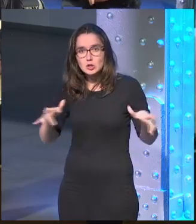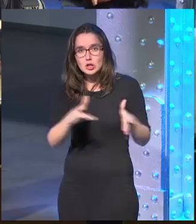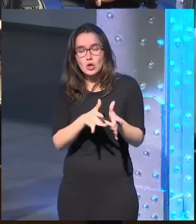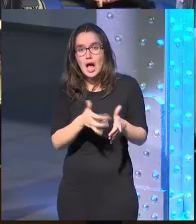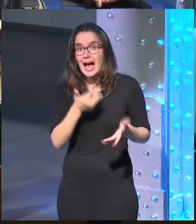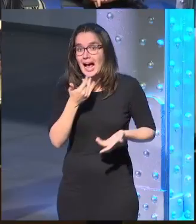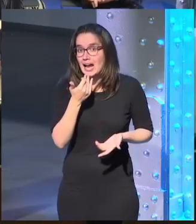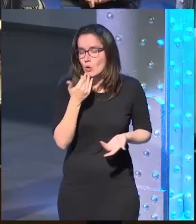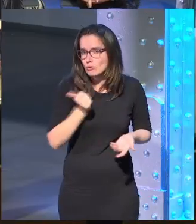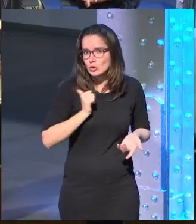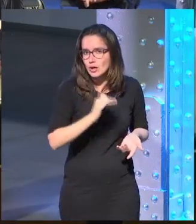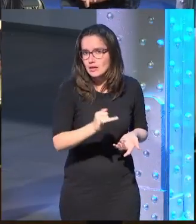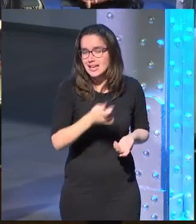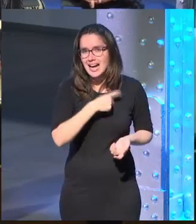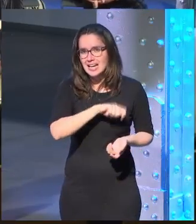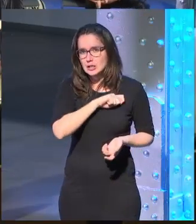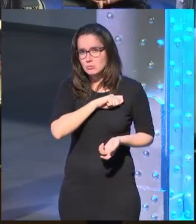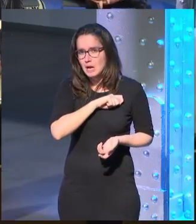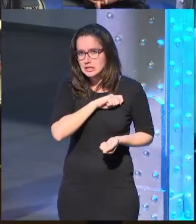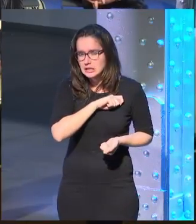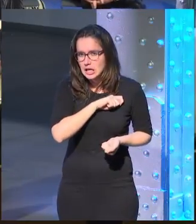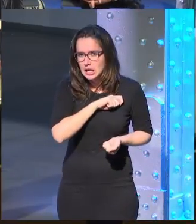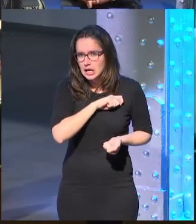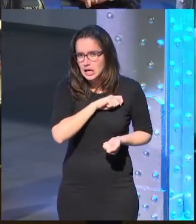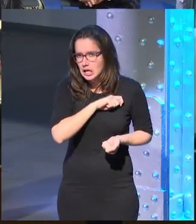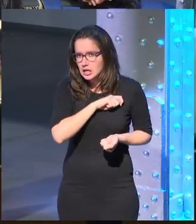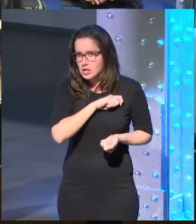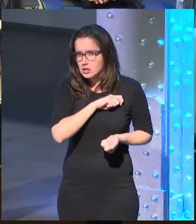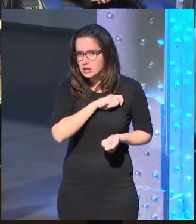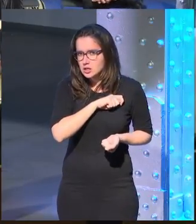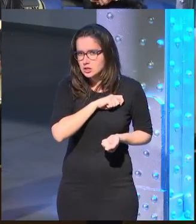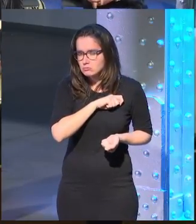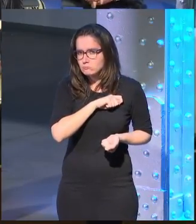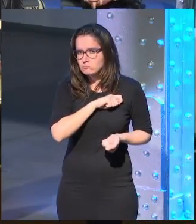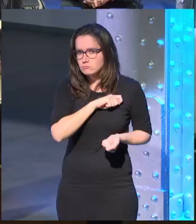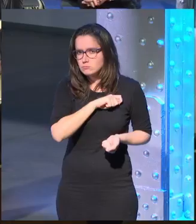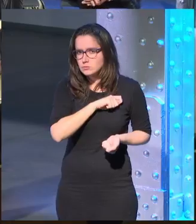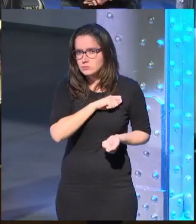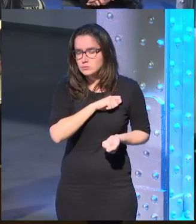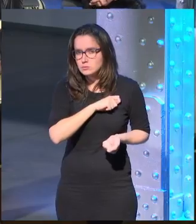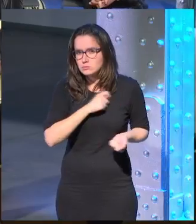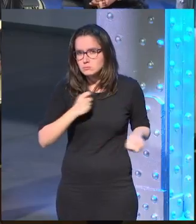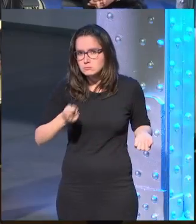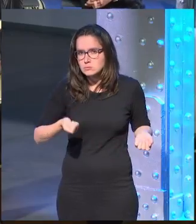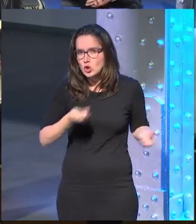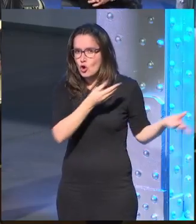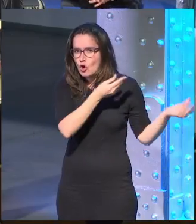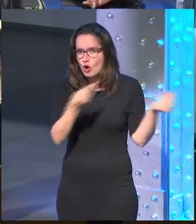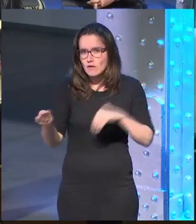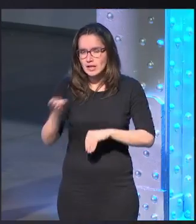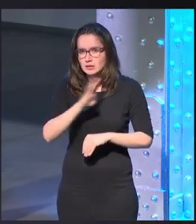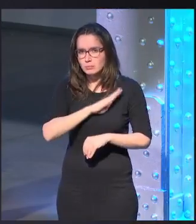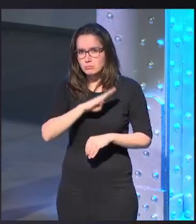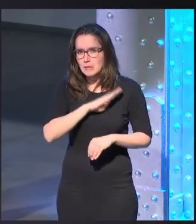alguna posibilidad. El hecho cierto es que en España hay un número realmente ominoso de jóvenes que no